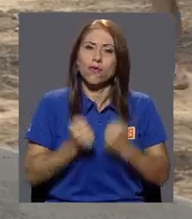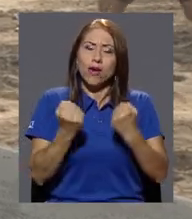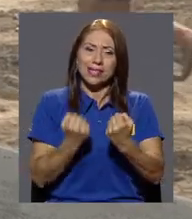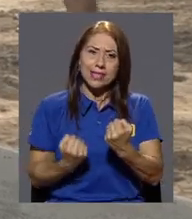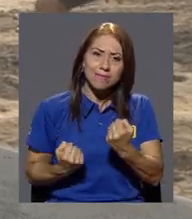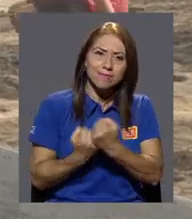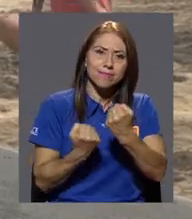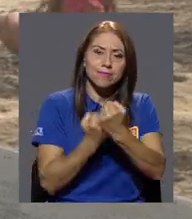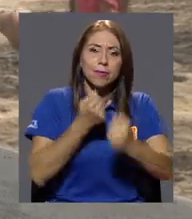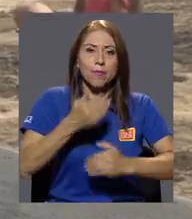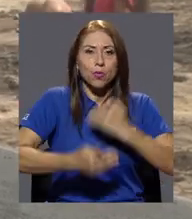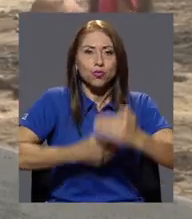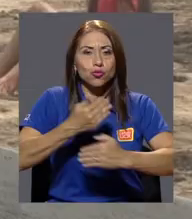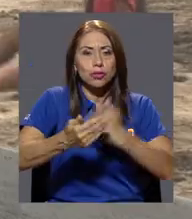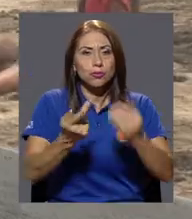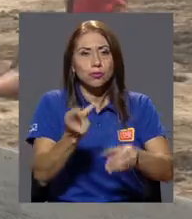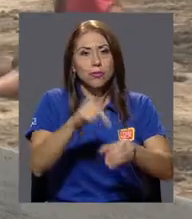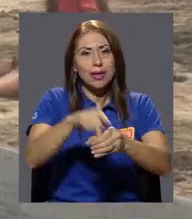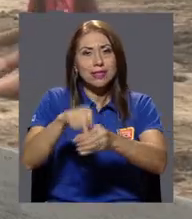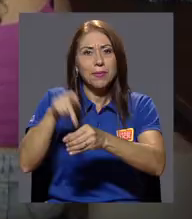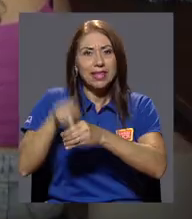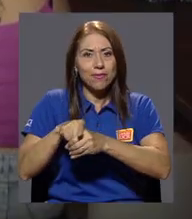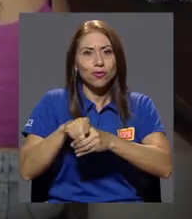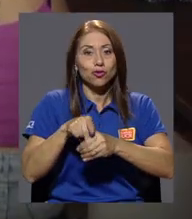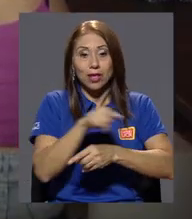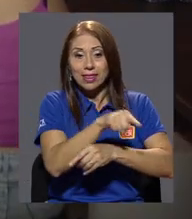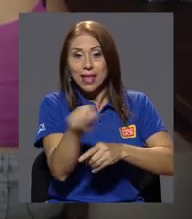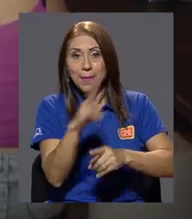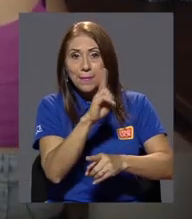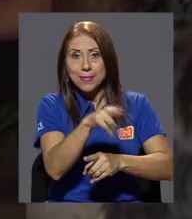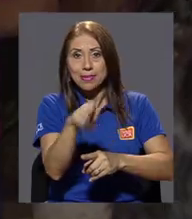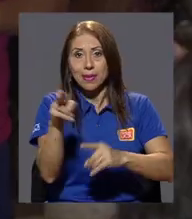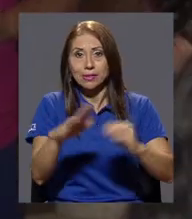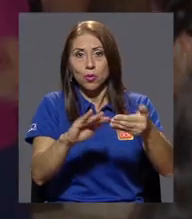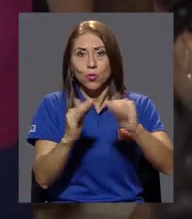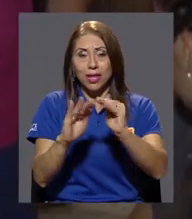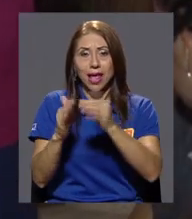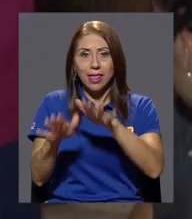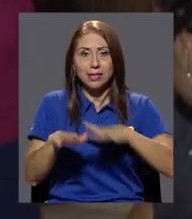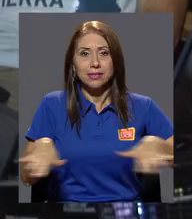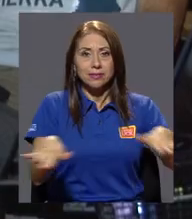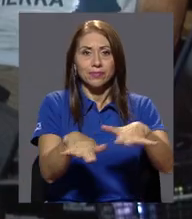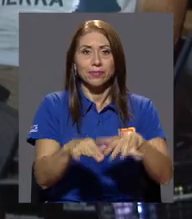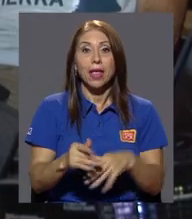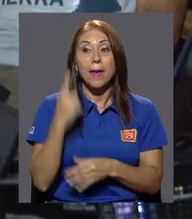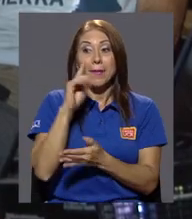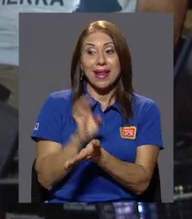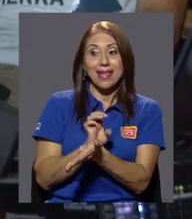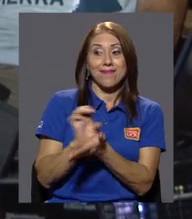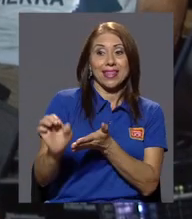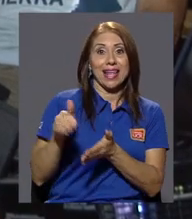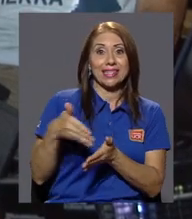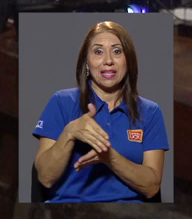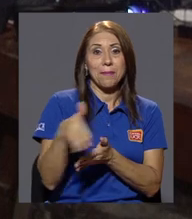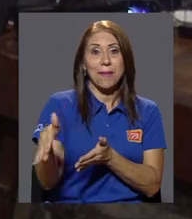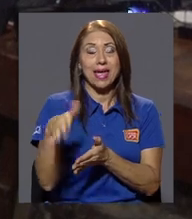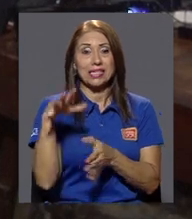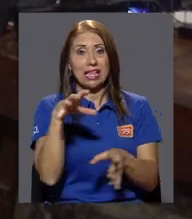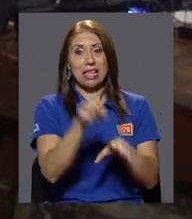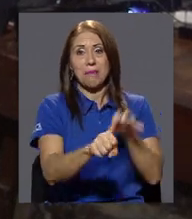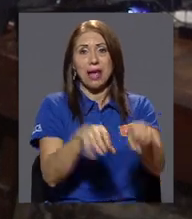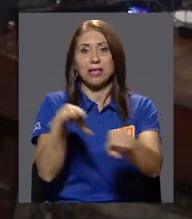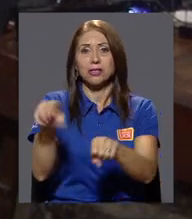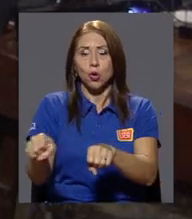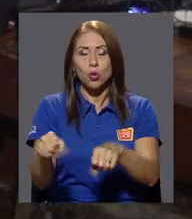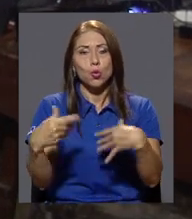fuerza los procesos participativos de las comunidades locales. Combatir esta especie de pez invasor es un